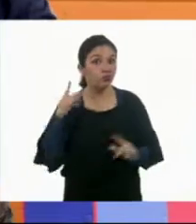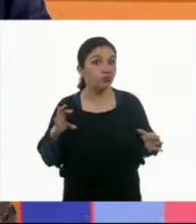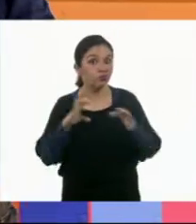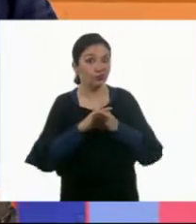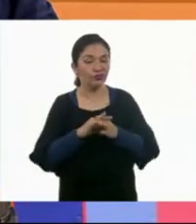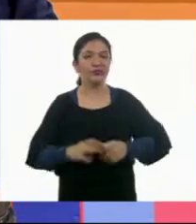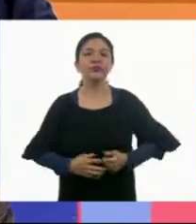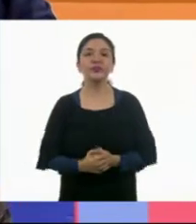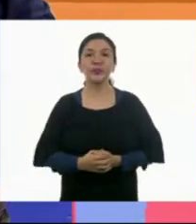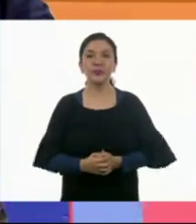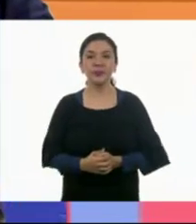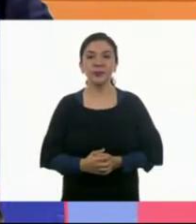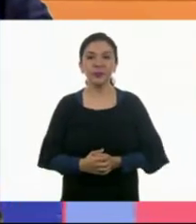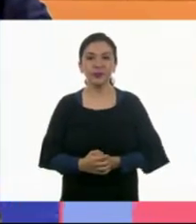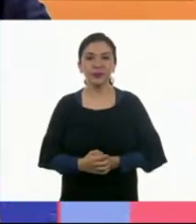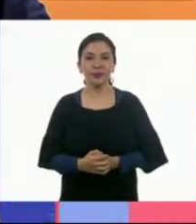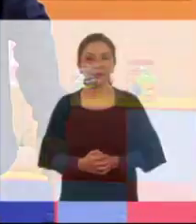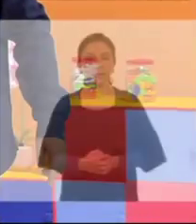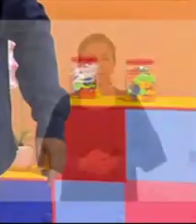música.